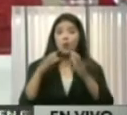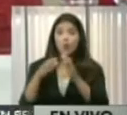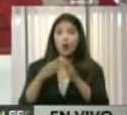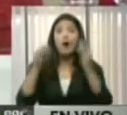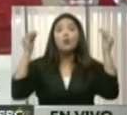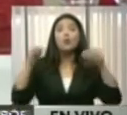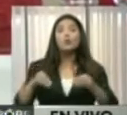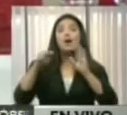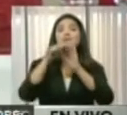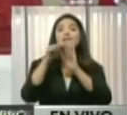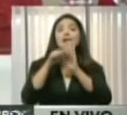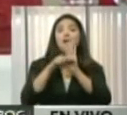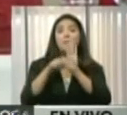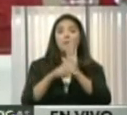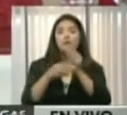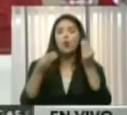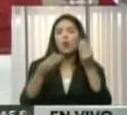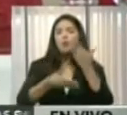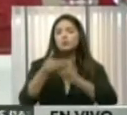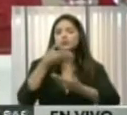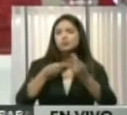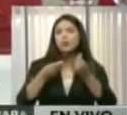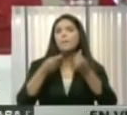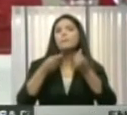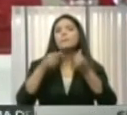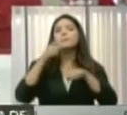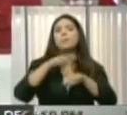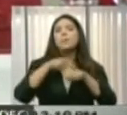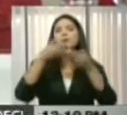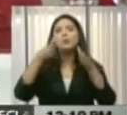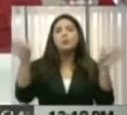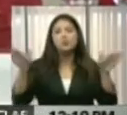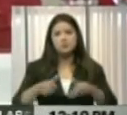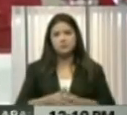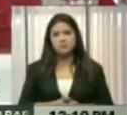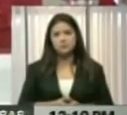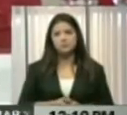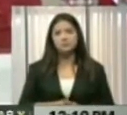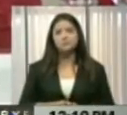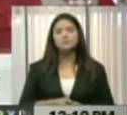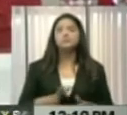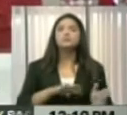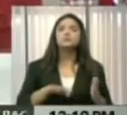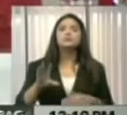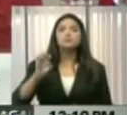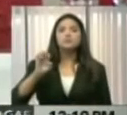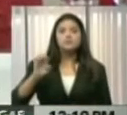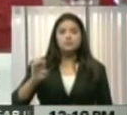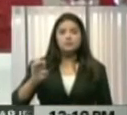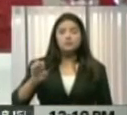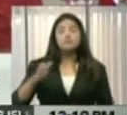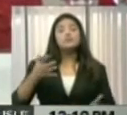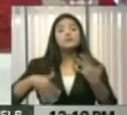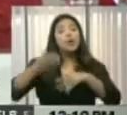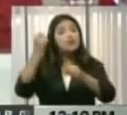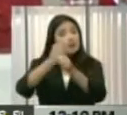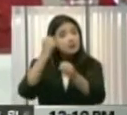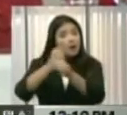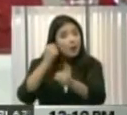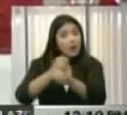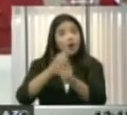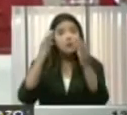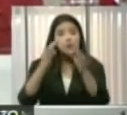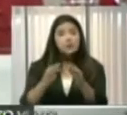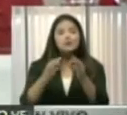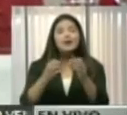de funcionamiento de la mesa para la fase pública. E. En cada sesión de trabajo se establecerá